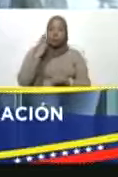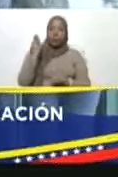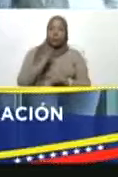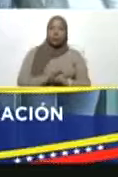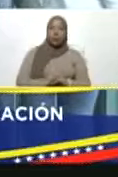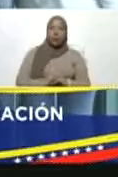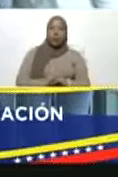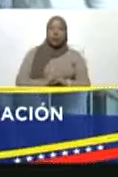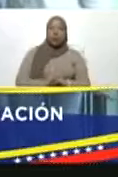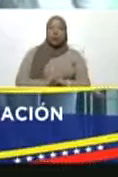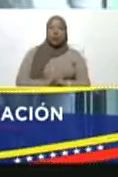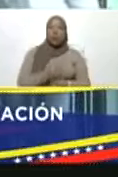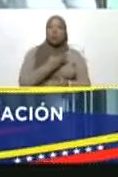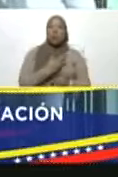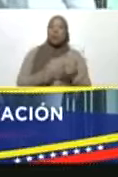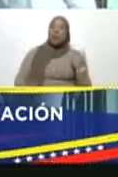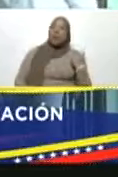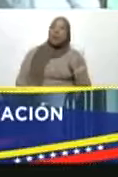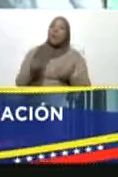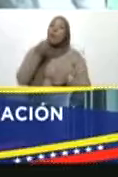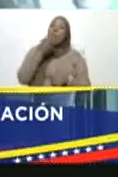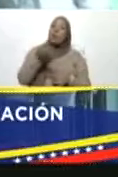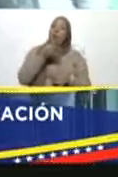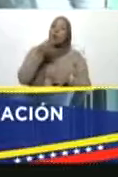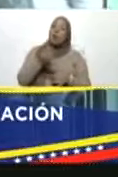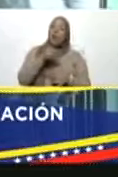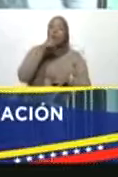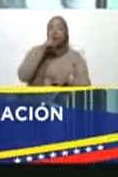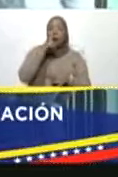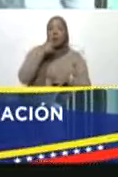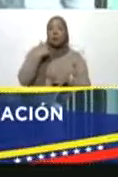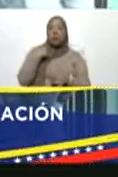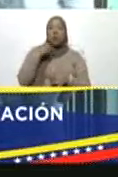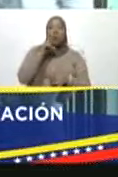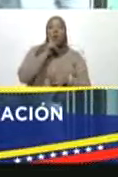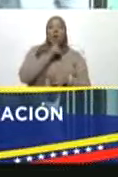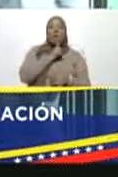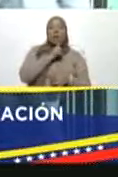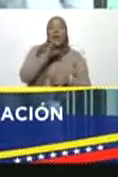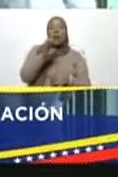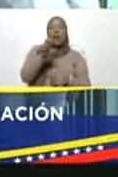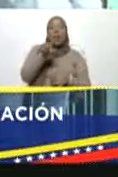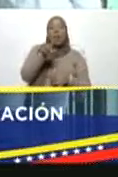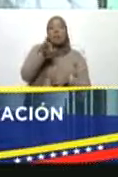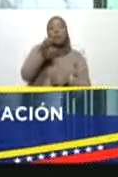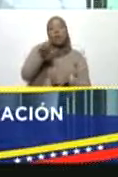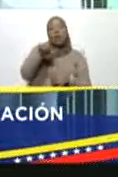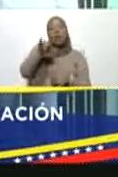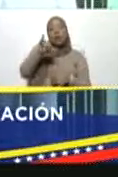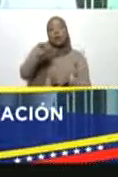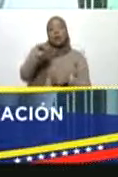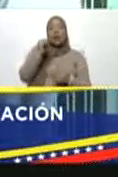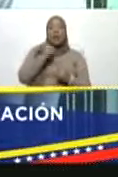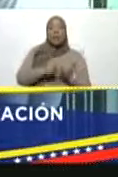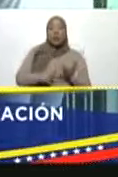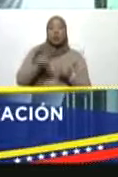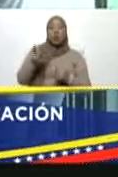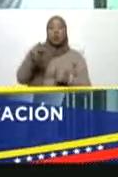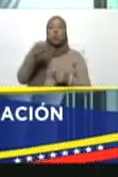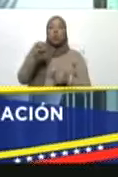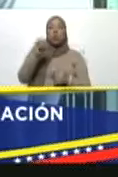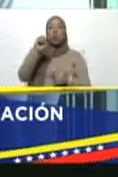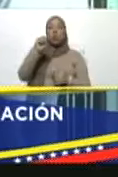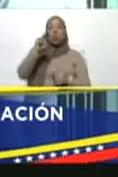Buenas tardes, primero que todo, señor presidente, mi nombre es April González, de la Unidad Educativa Nacional Bolivariana Ciudad Jardín, en la